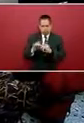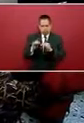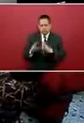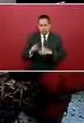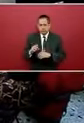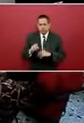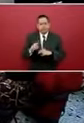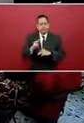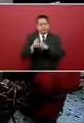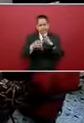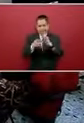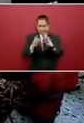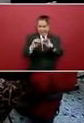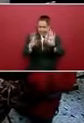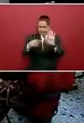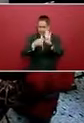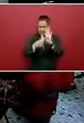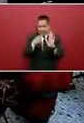nos va a servir mucho